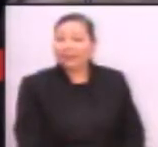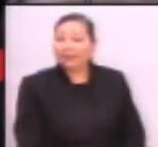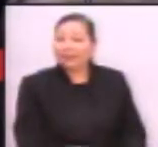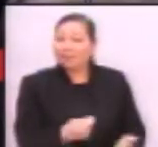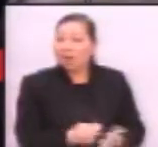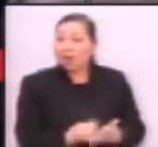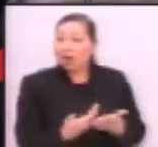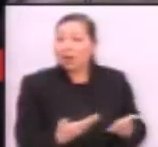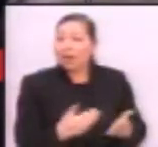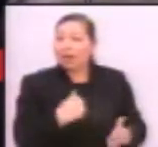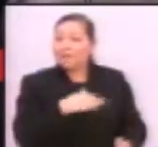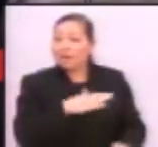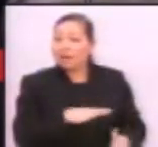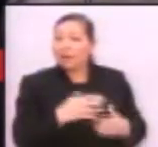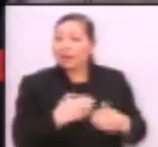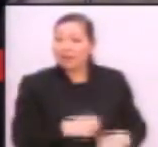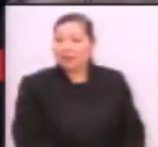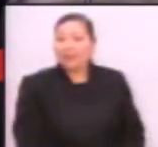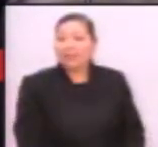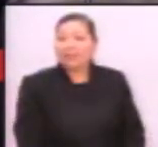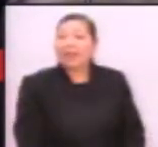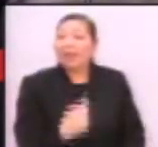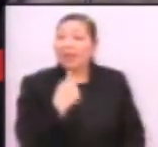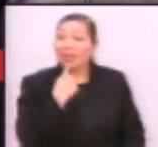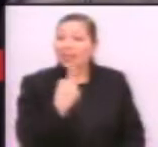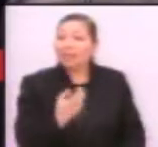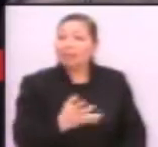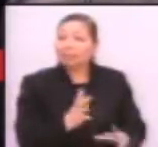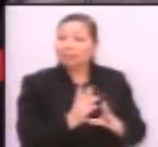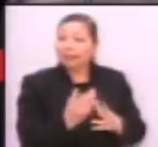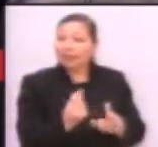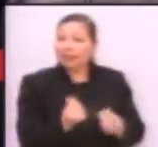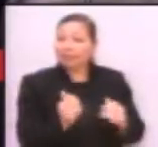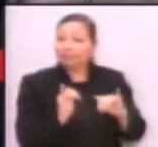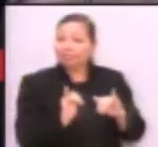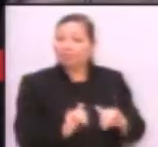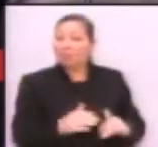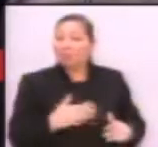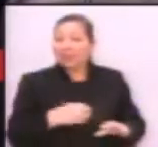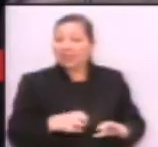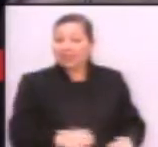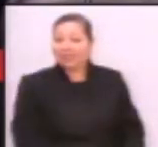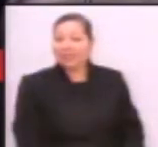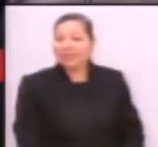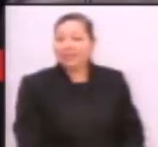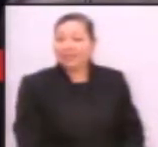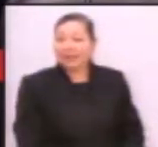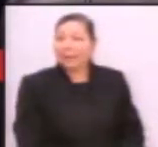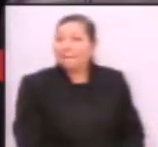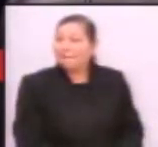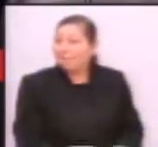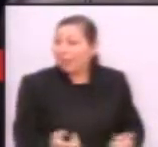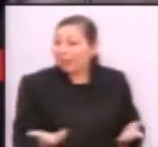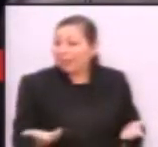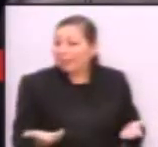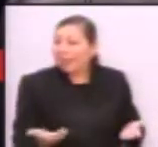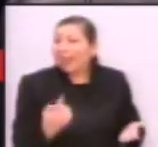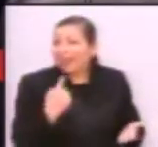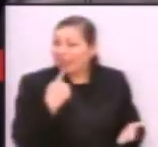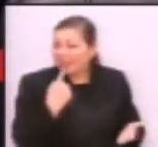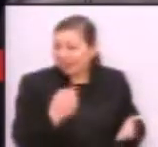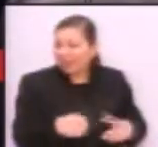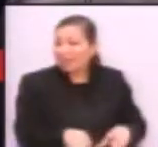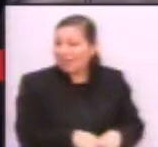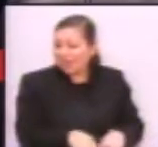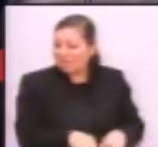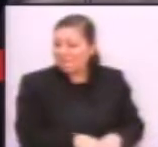pagado algunos bienes a favor de estas empresas, dice que la retención se puede hacer. Pero dice también